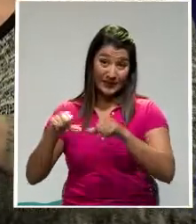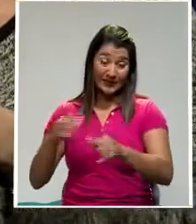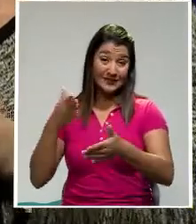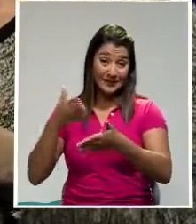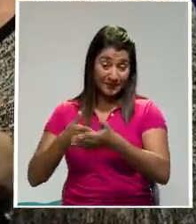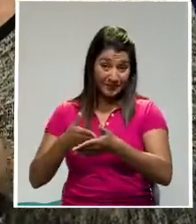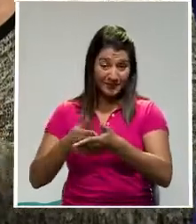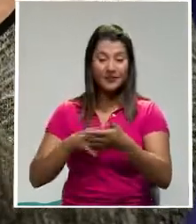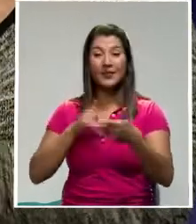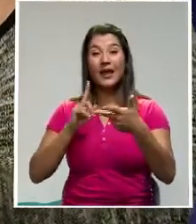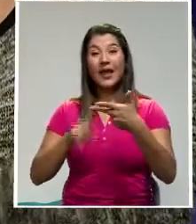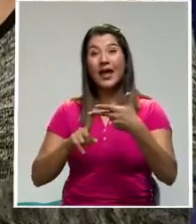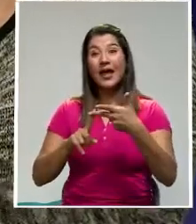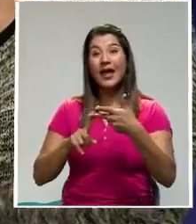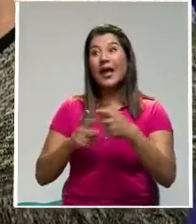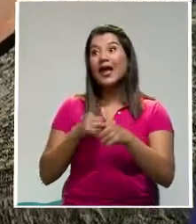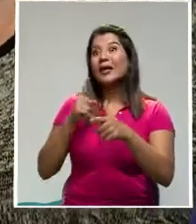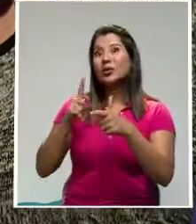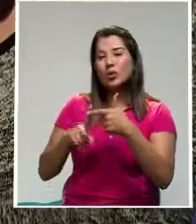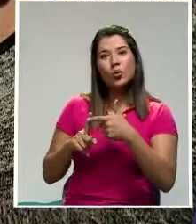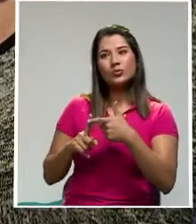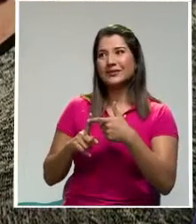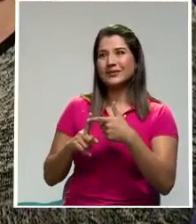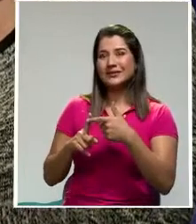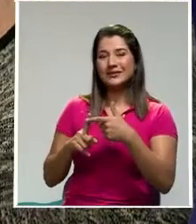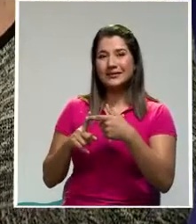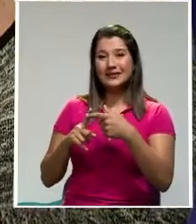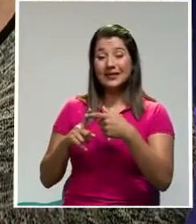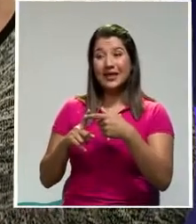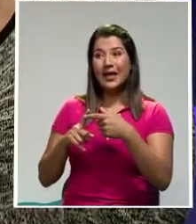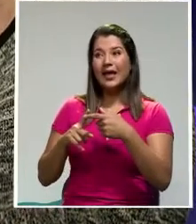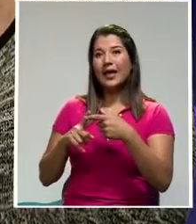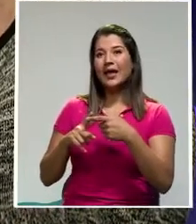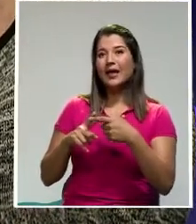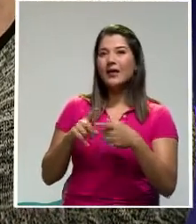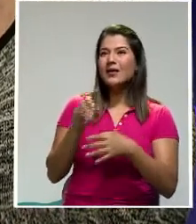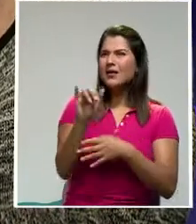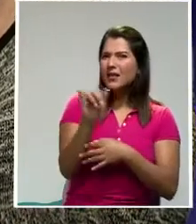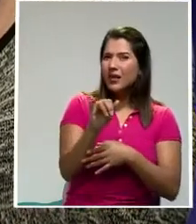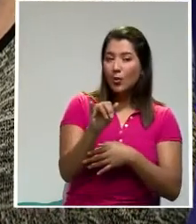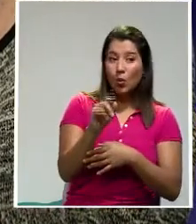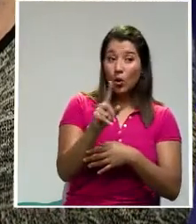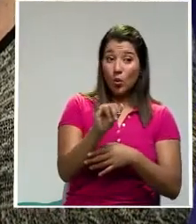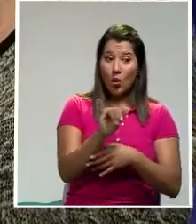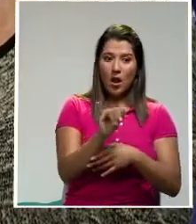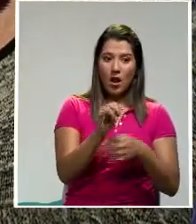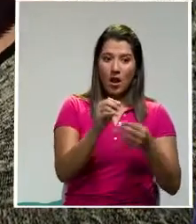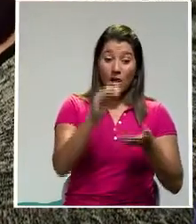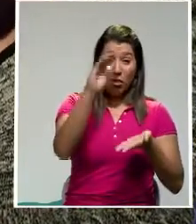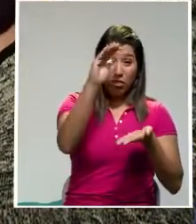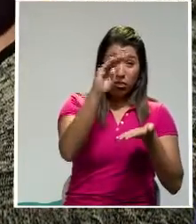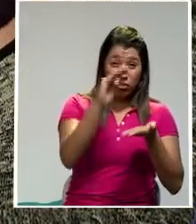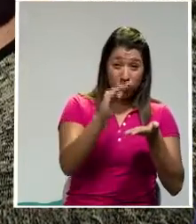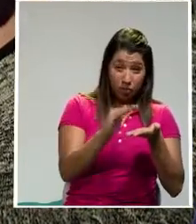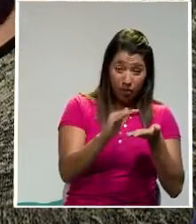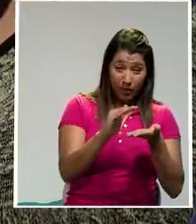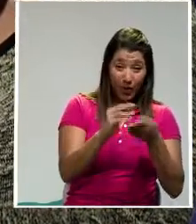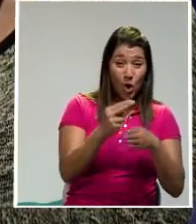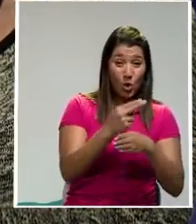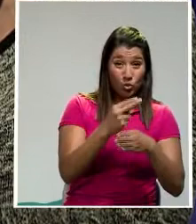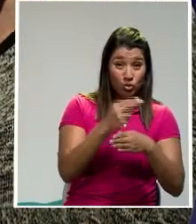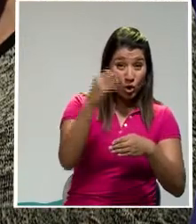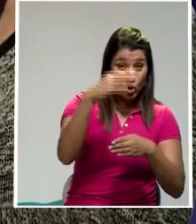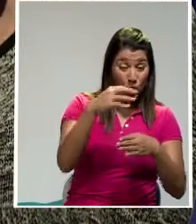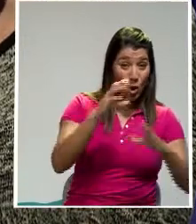esa disminución no se compensa con el aumento que hemos tenido en el sector residencial. Sí ha aumentado el consumo en el